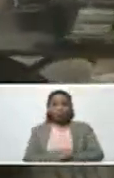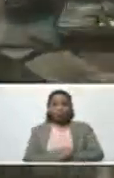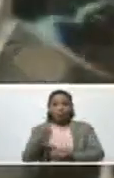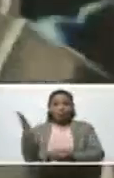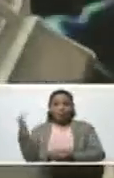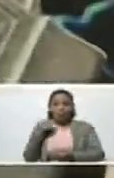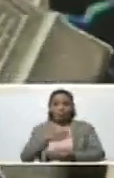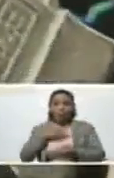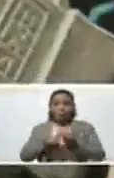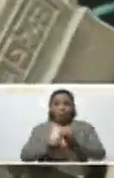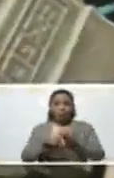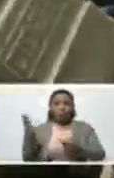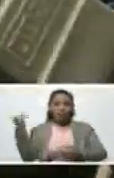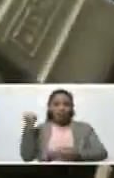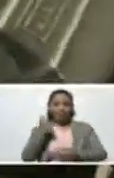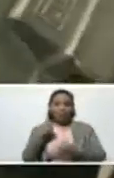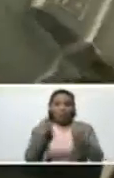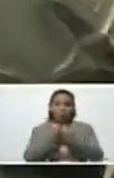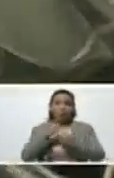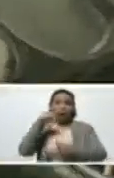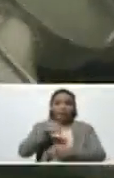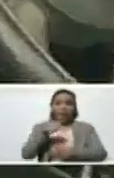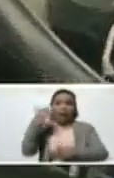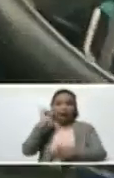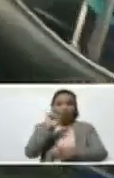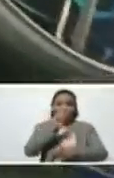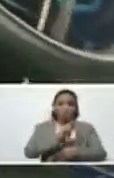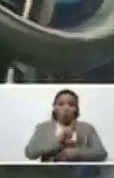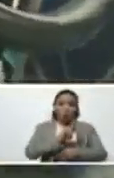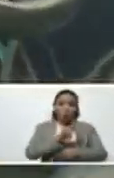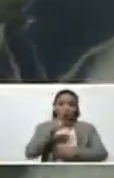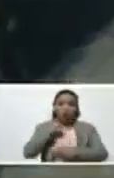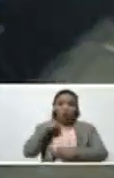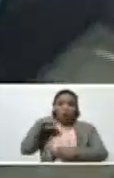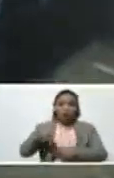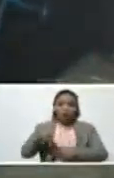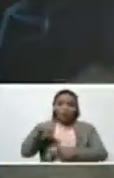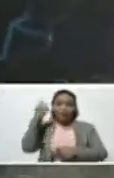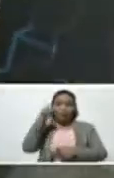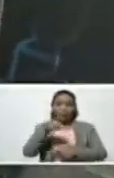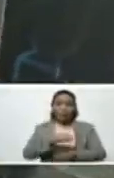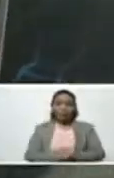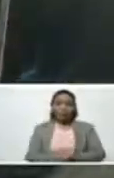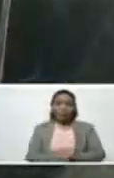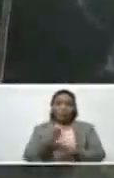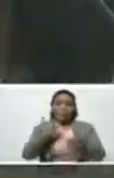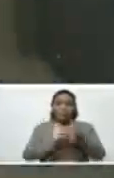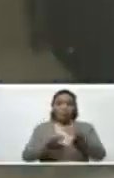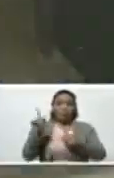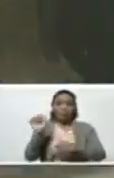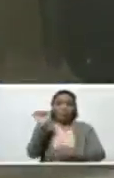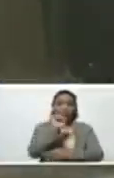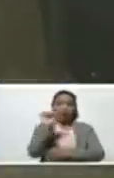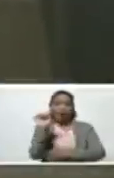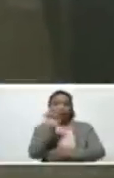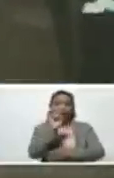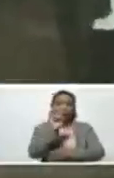para acá, mi Silita. Aquí caben dos y yo voy aquí también. Vámonos en este vehículo